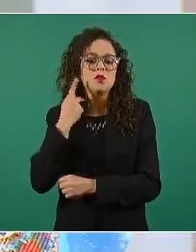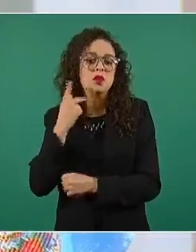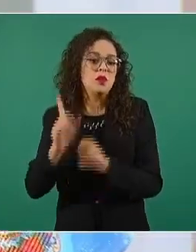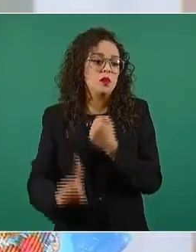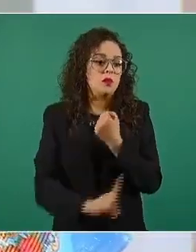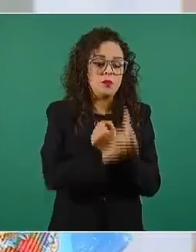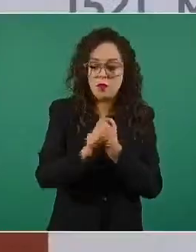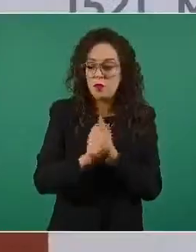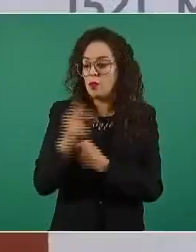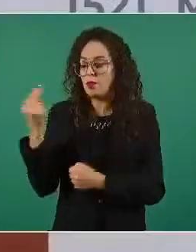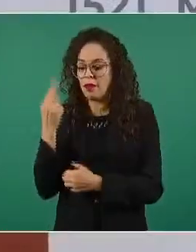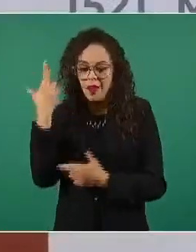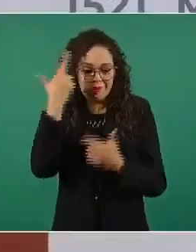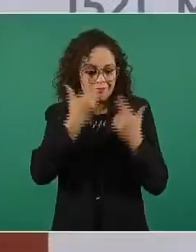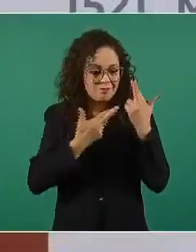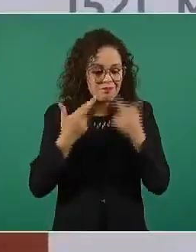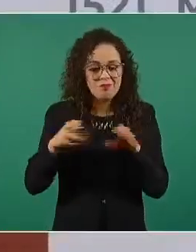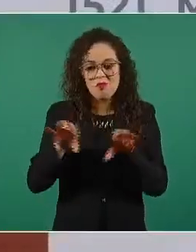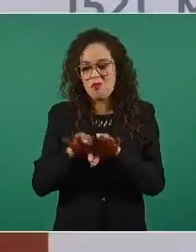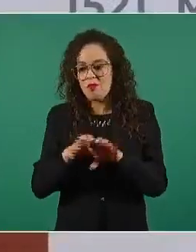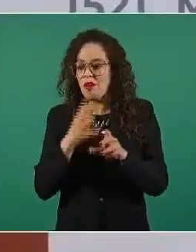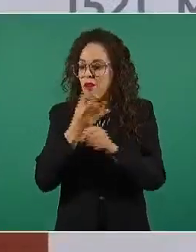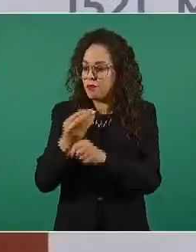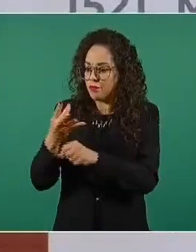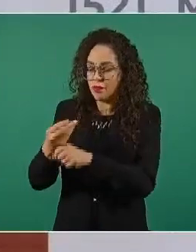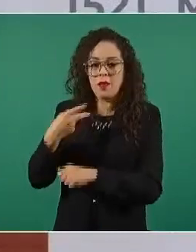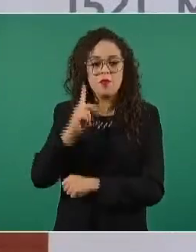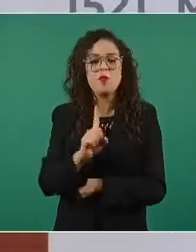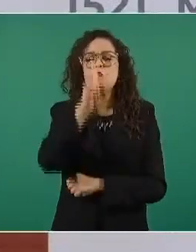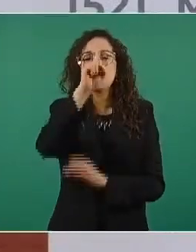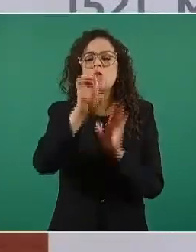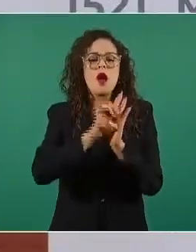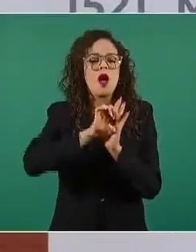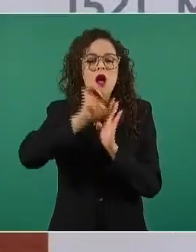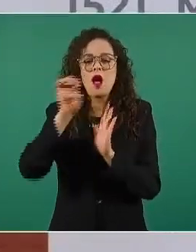debemos abordar. Y les voy a dar un ejemplo más.